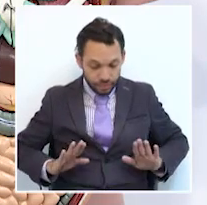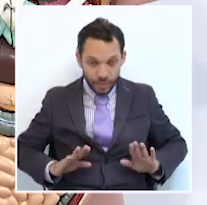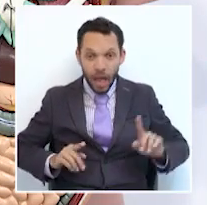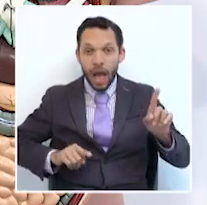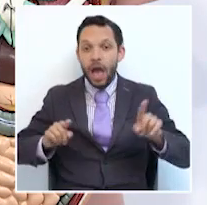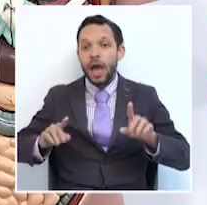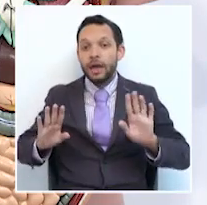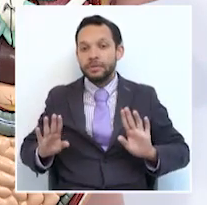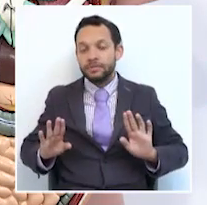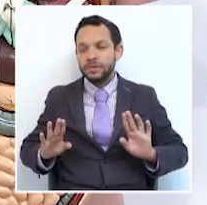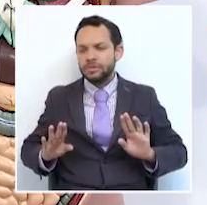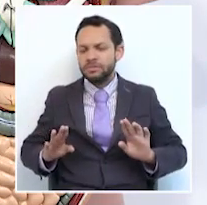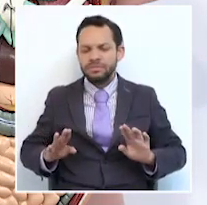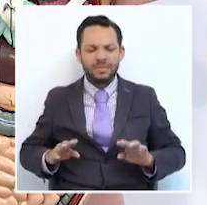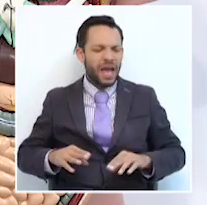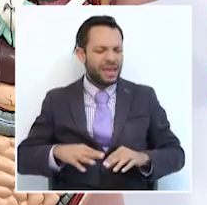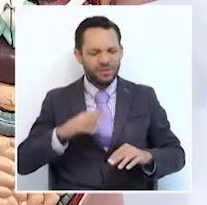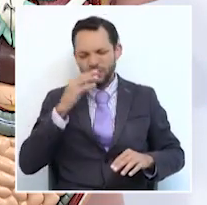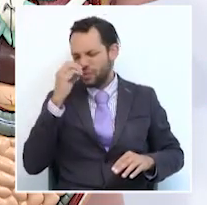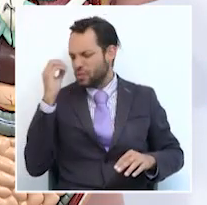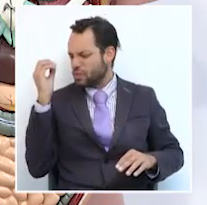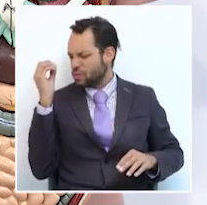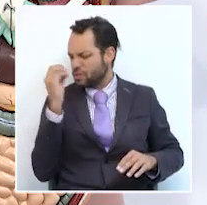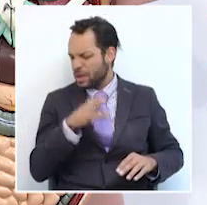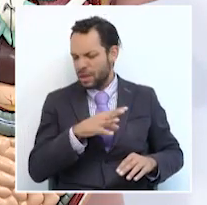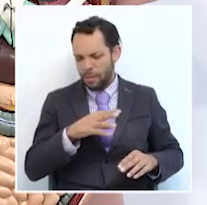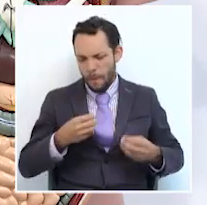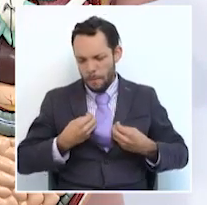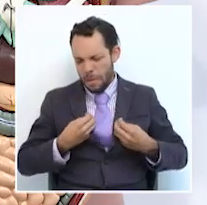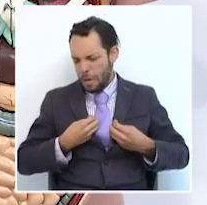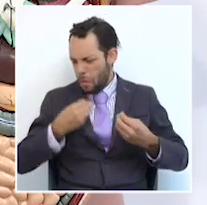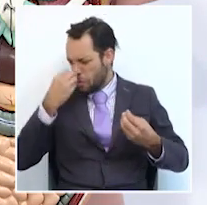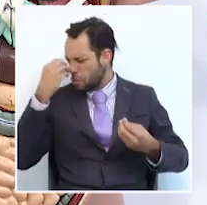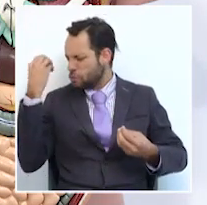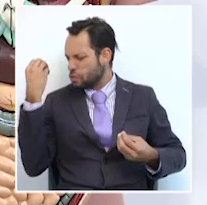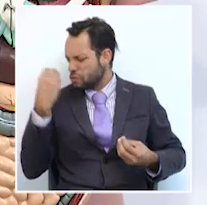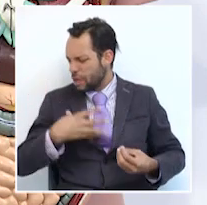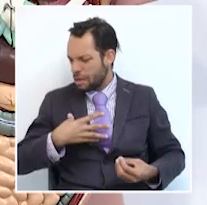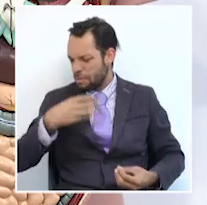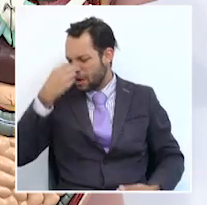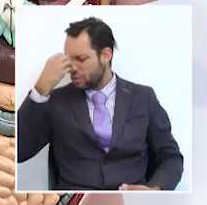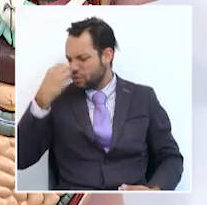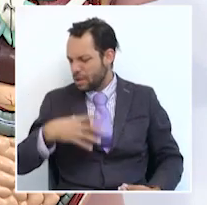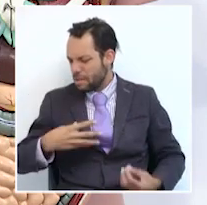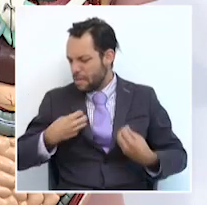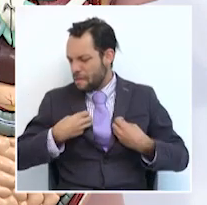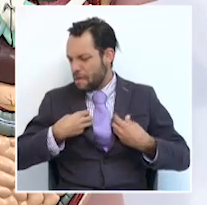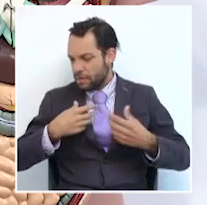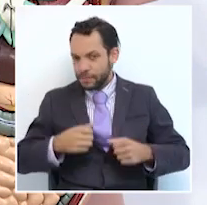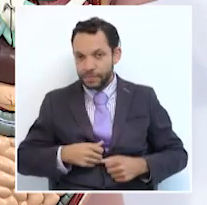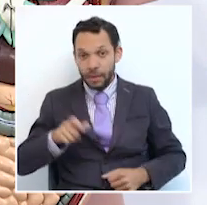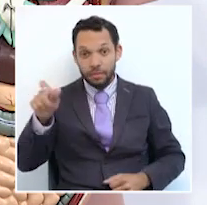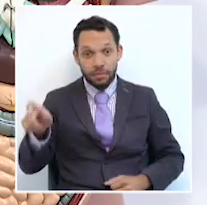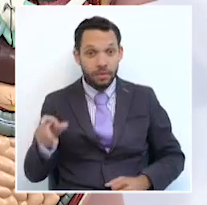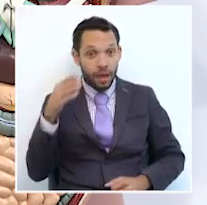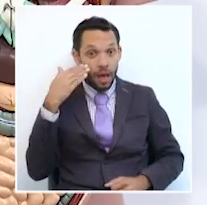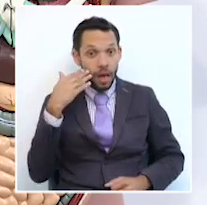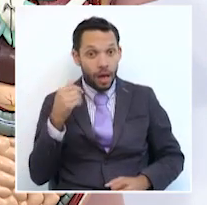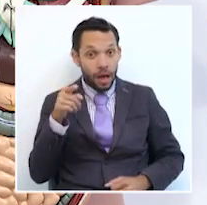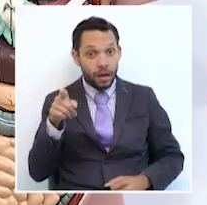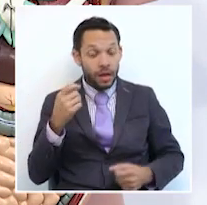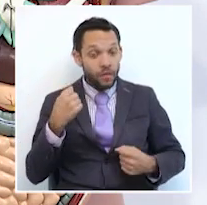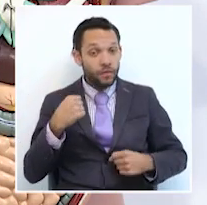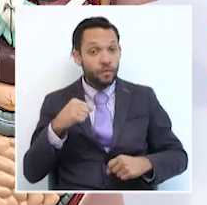que para que la vida las personas que a veces no valoran la vida y mire esta señora en esa lucha